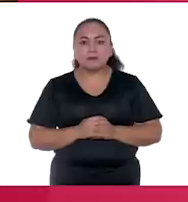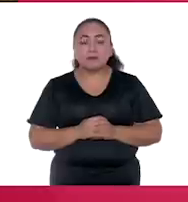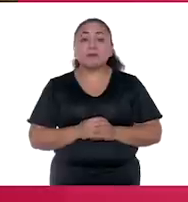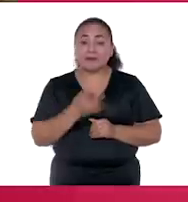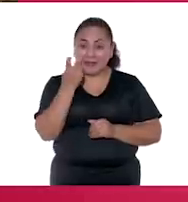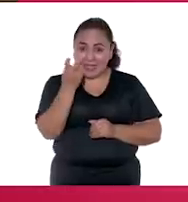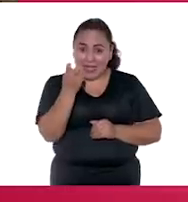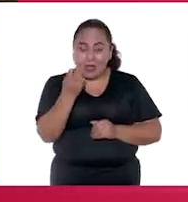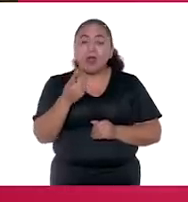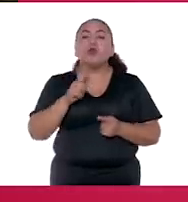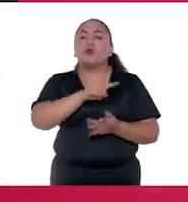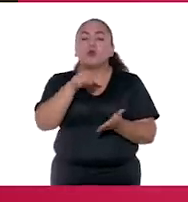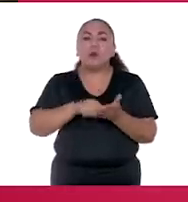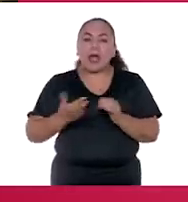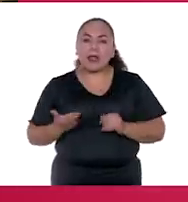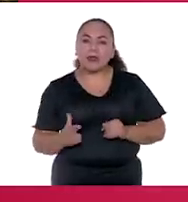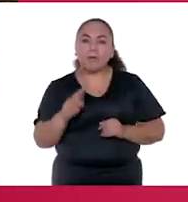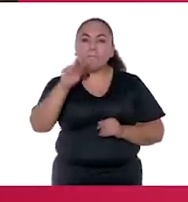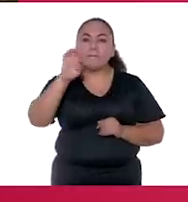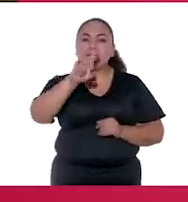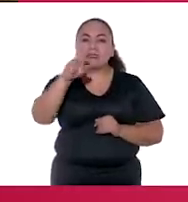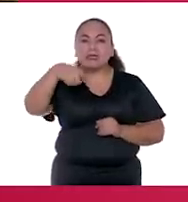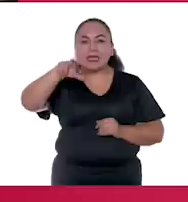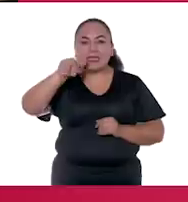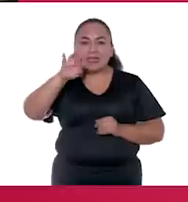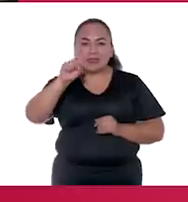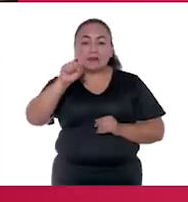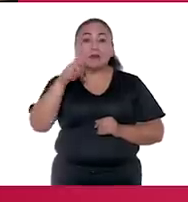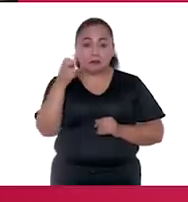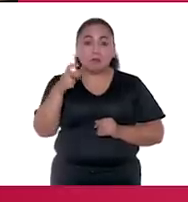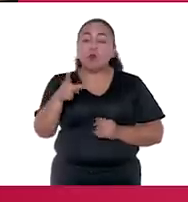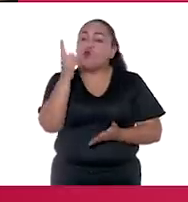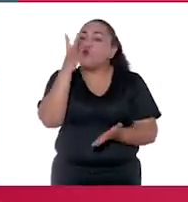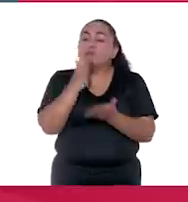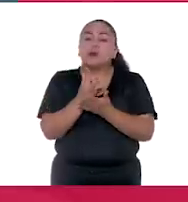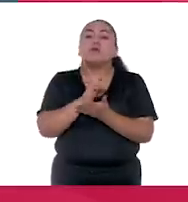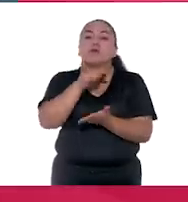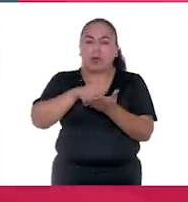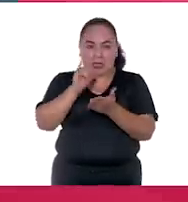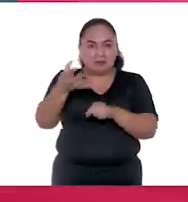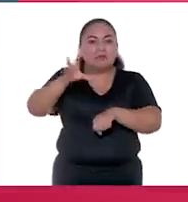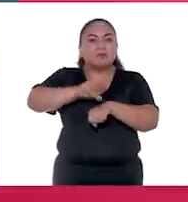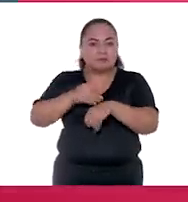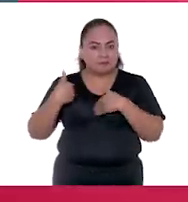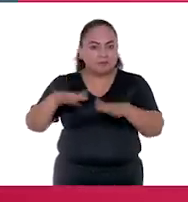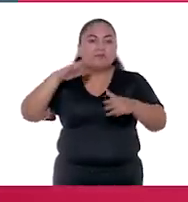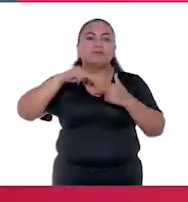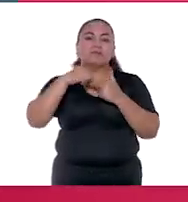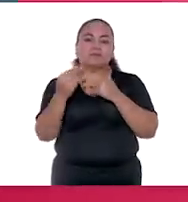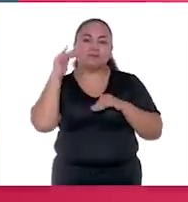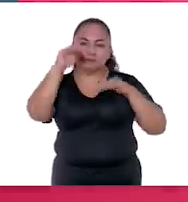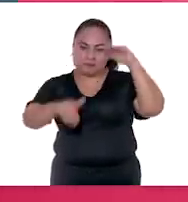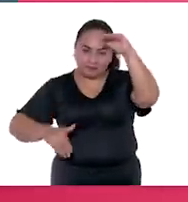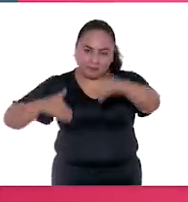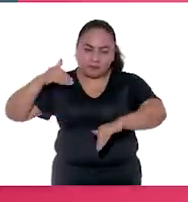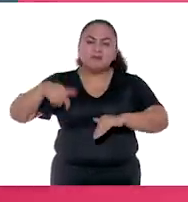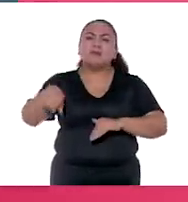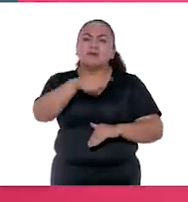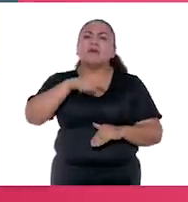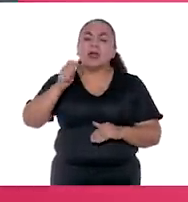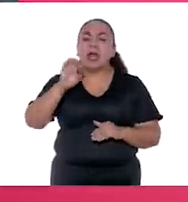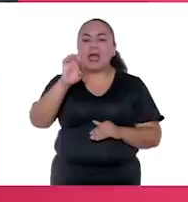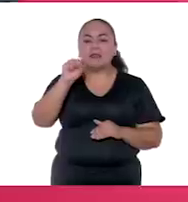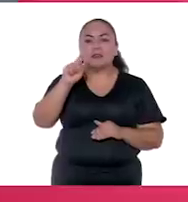Esto lo vimos en Río Mezquites, el único destino en el que se permite nadar. Estas formaciones son los